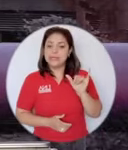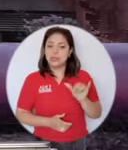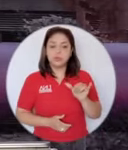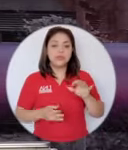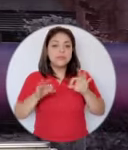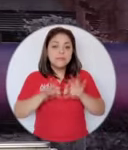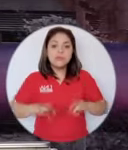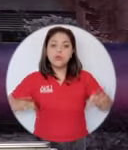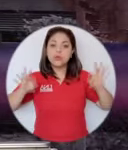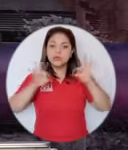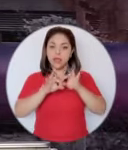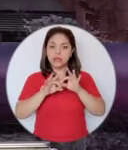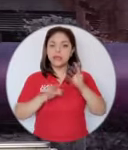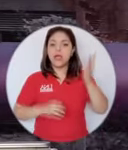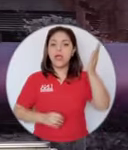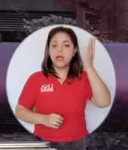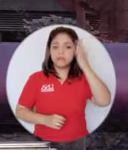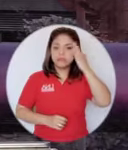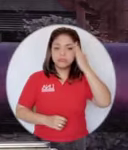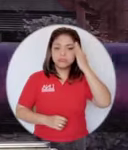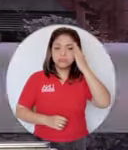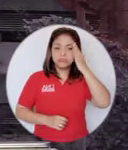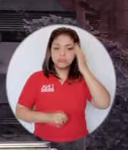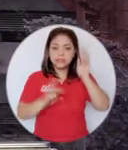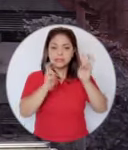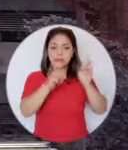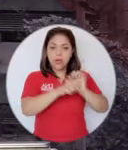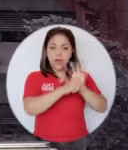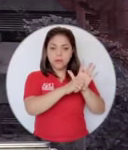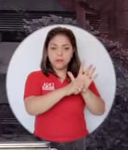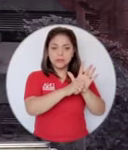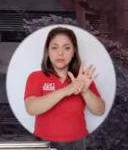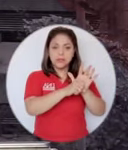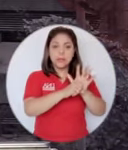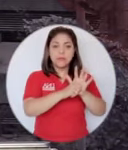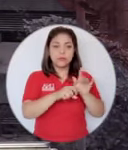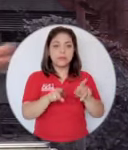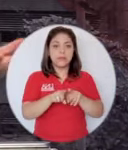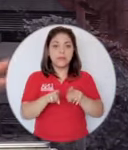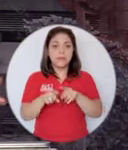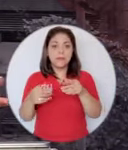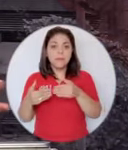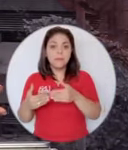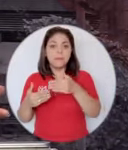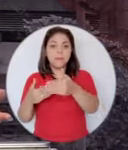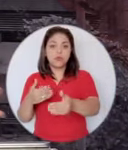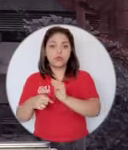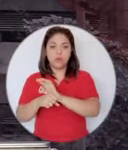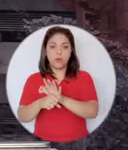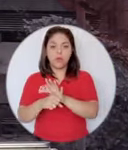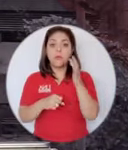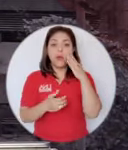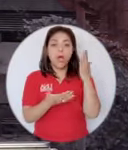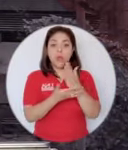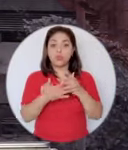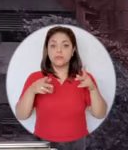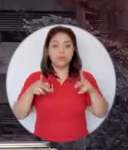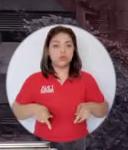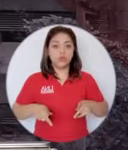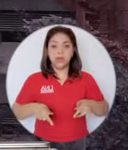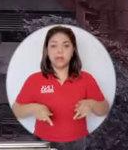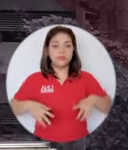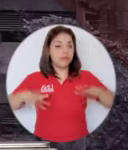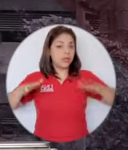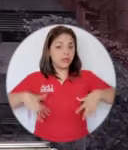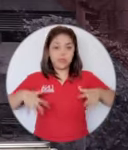tener conocimiento sobre el tema COVID, pero también sobre el post-COVID, porque hay mucha gente que ni siquiera sabe a estas alturas del partido, según los